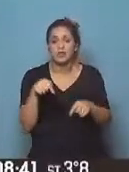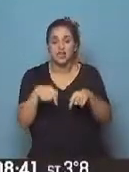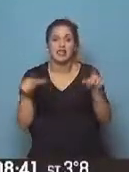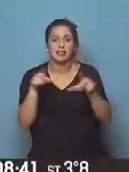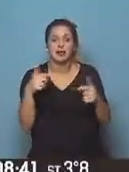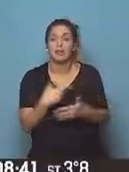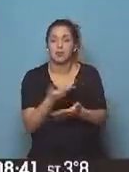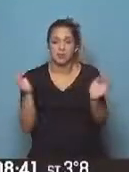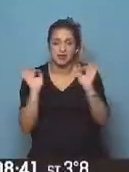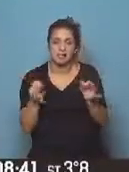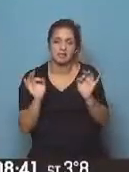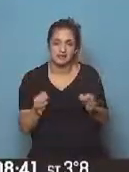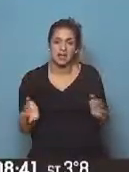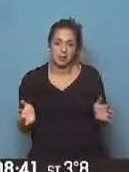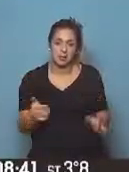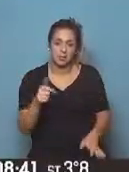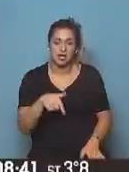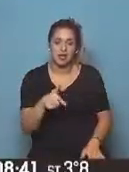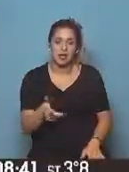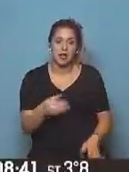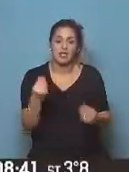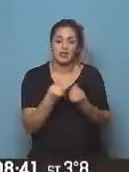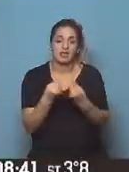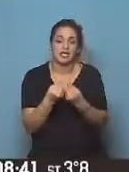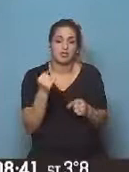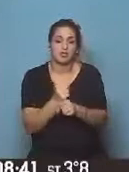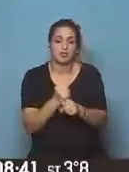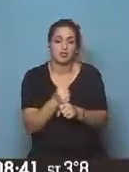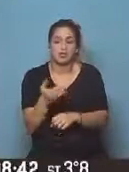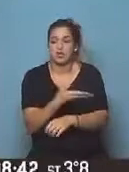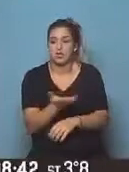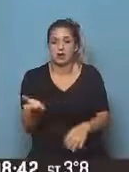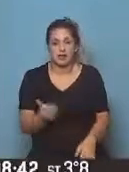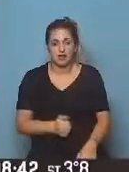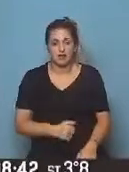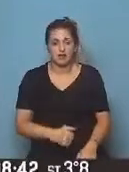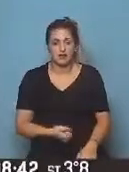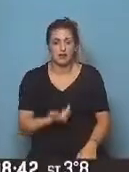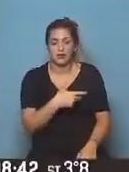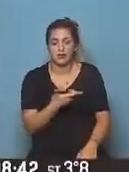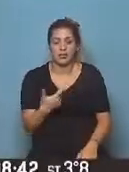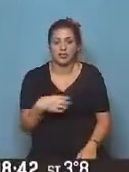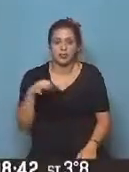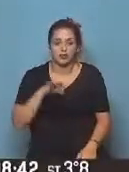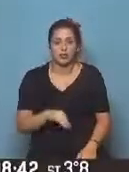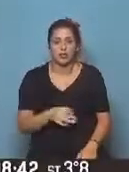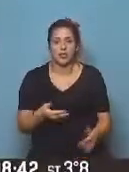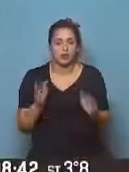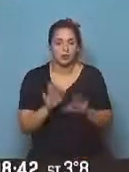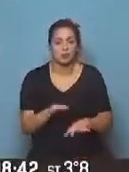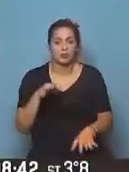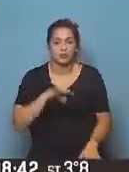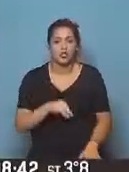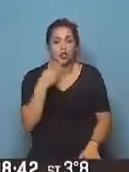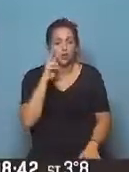ya hay ajustes con antelación acá los trabajadores antes de pública no tienen este paritarias este tienen congelado los salarios del